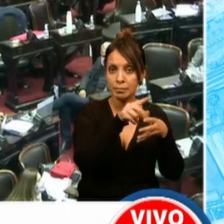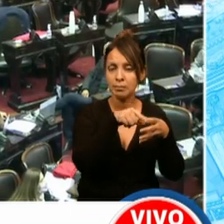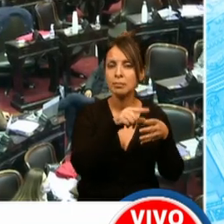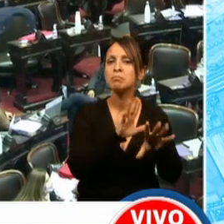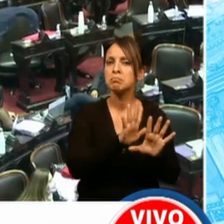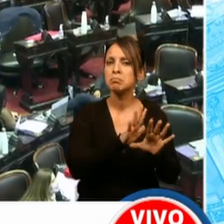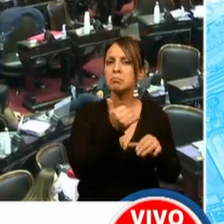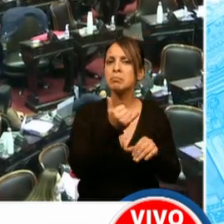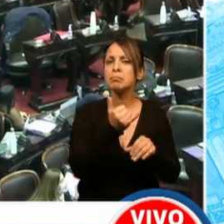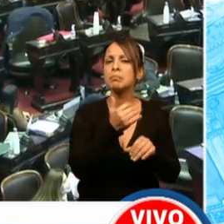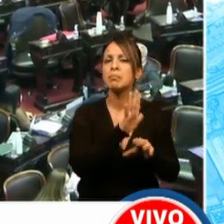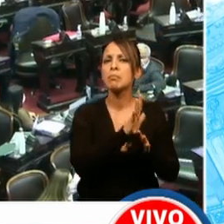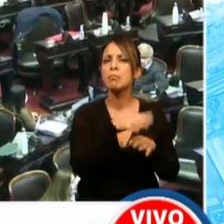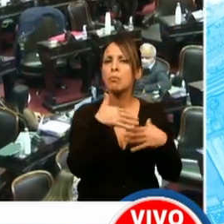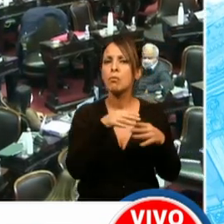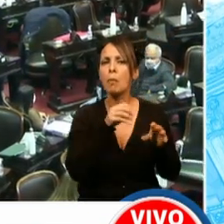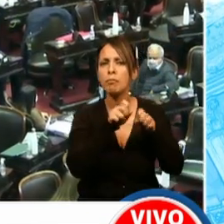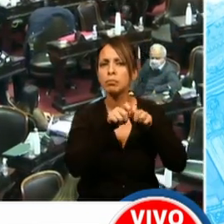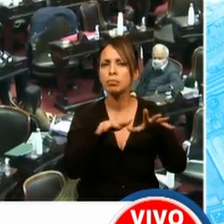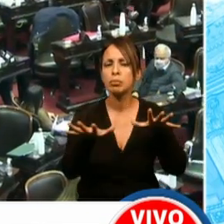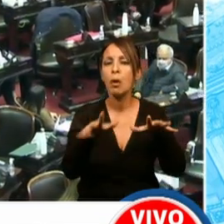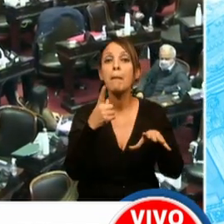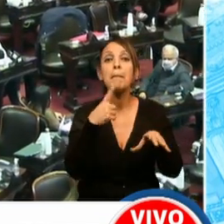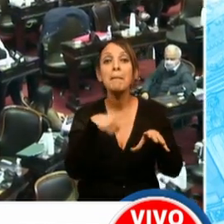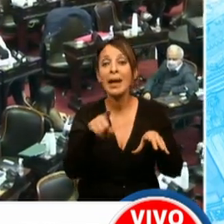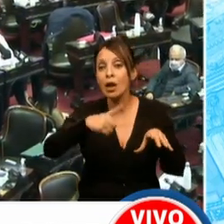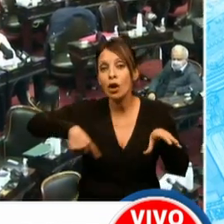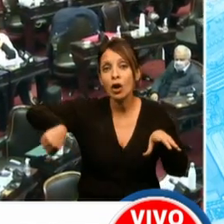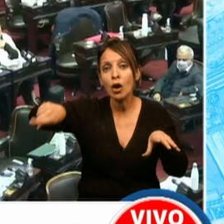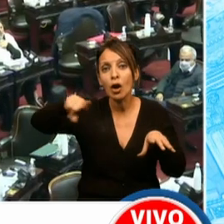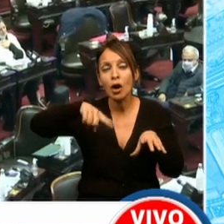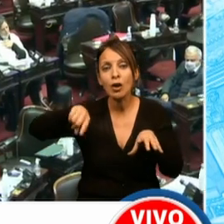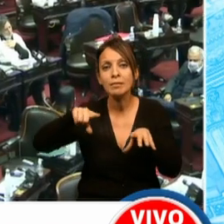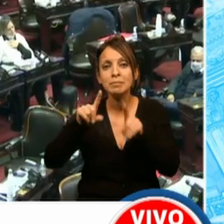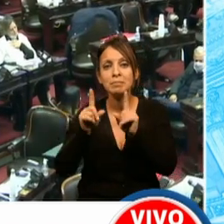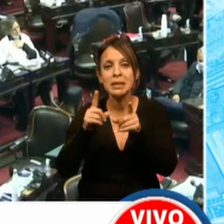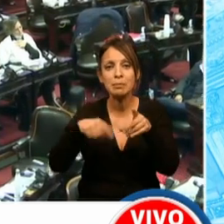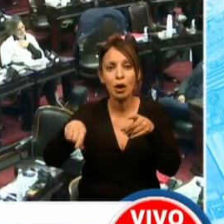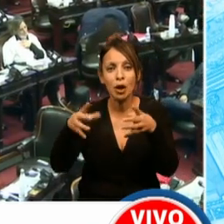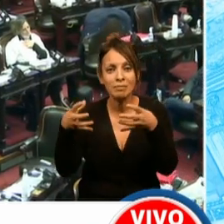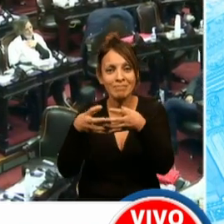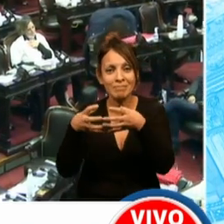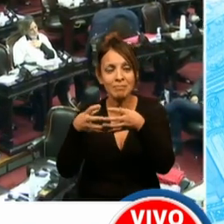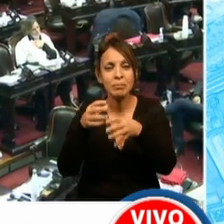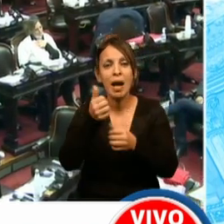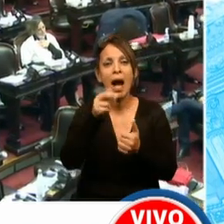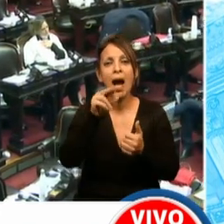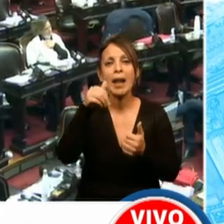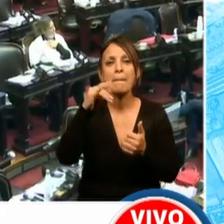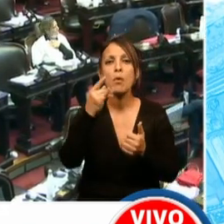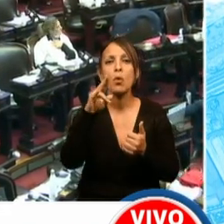se extendió por muchísimos lados pero el odio estos profetas del odio aramburu